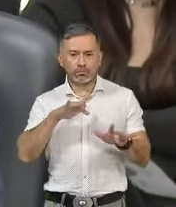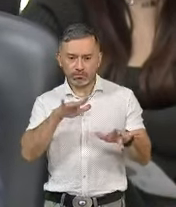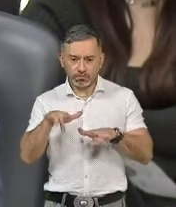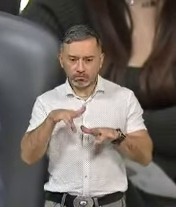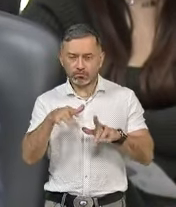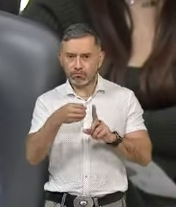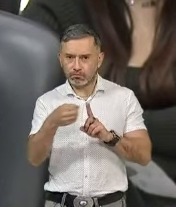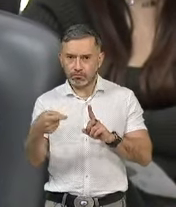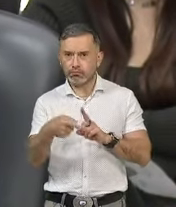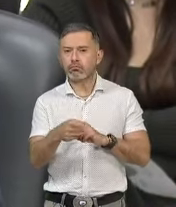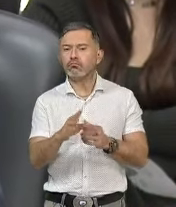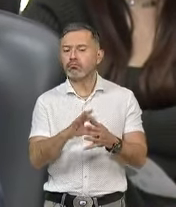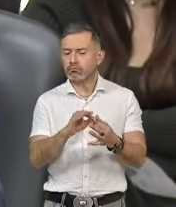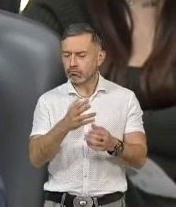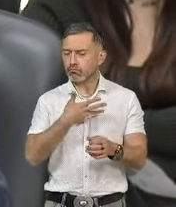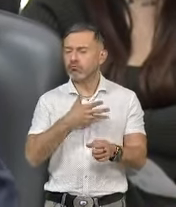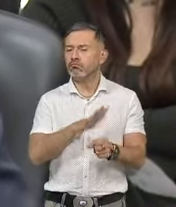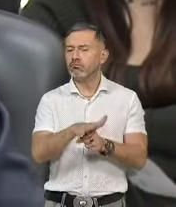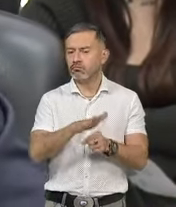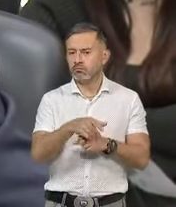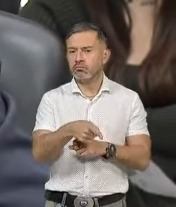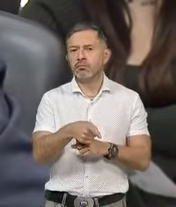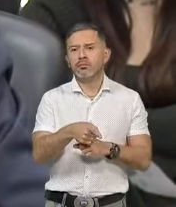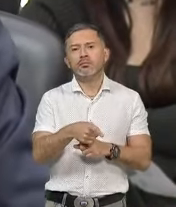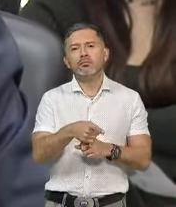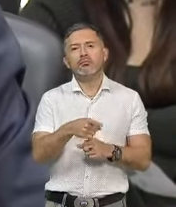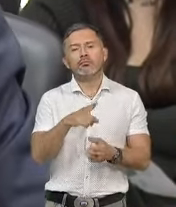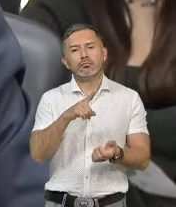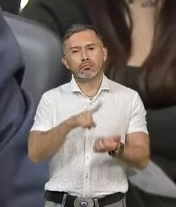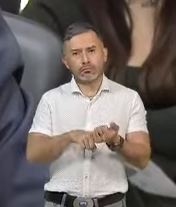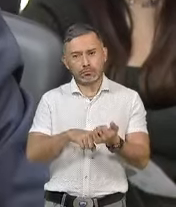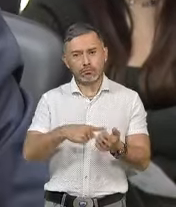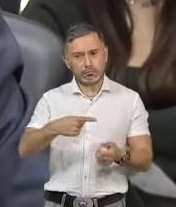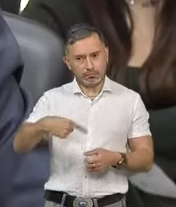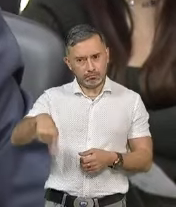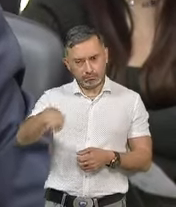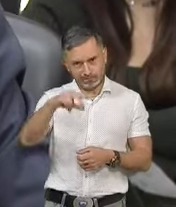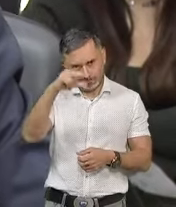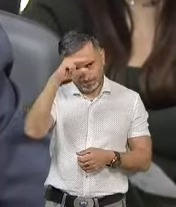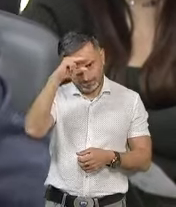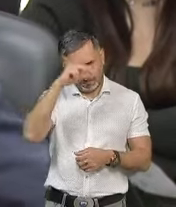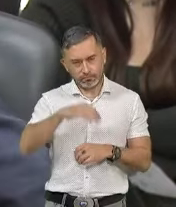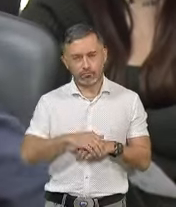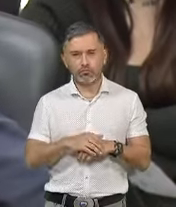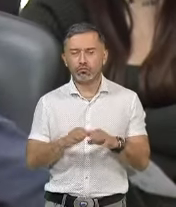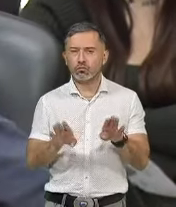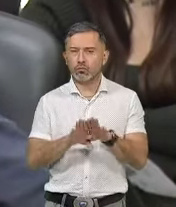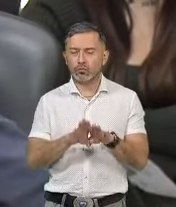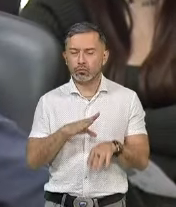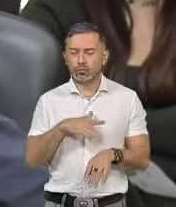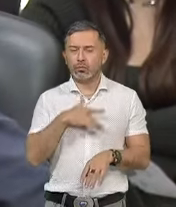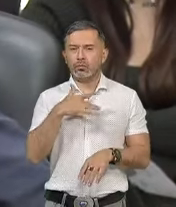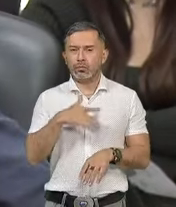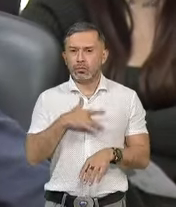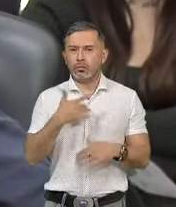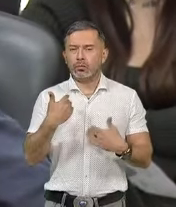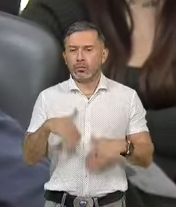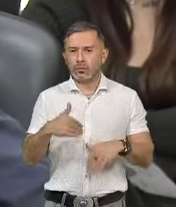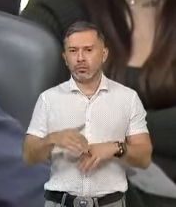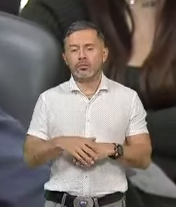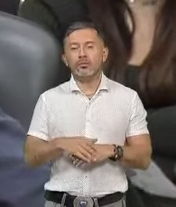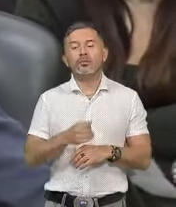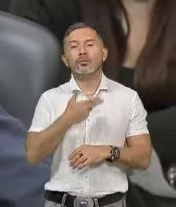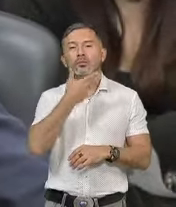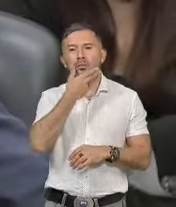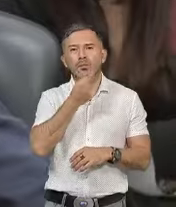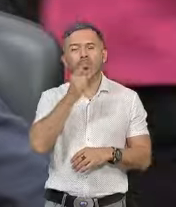y apelar a la sensatez y a la sensibilidad de las